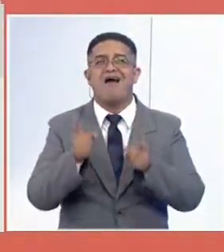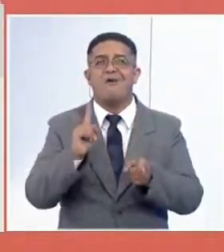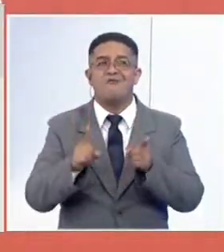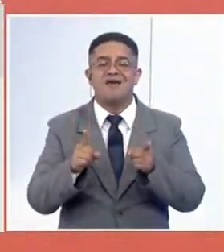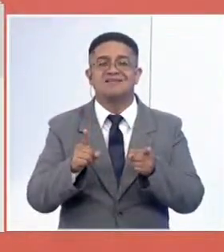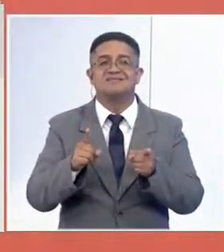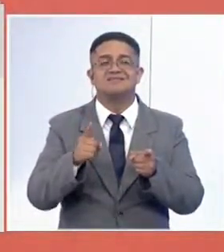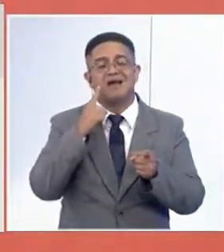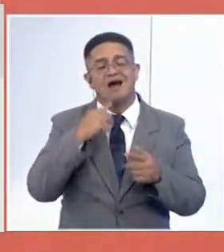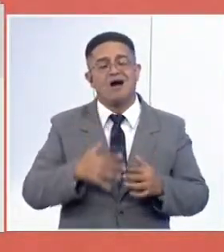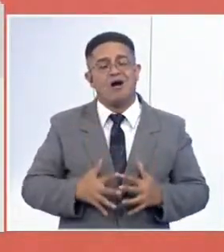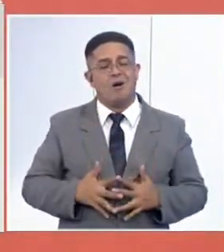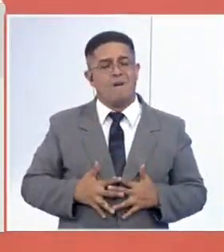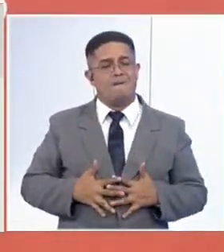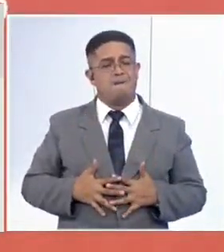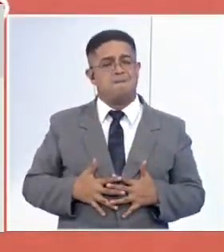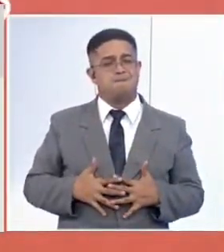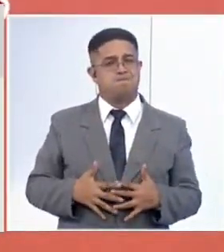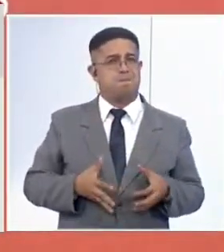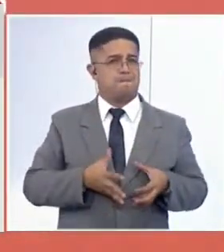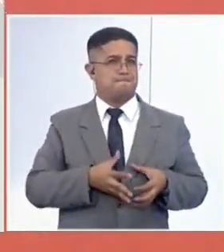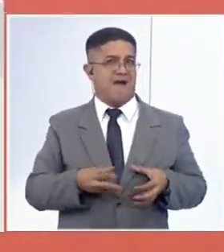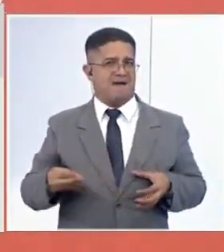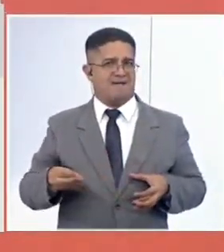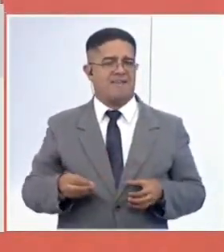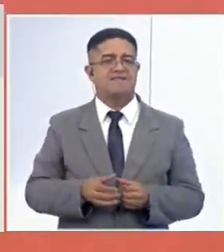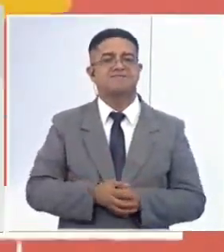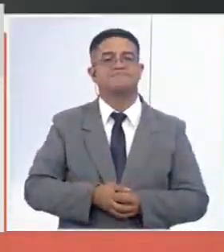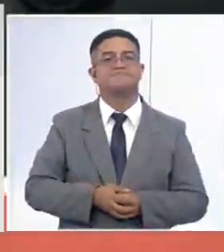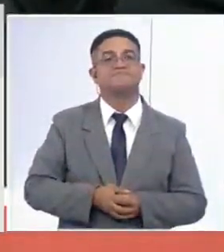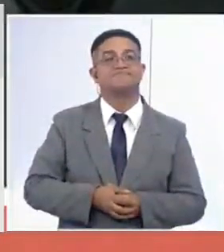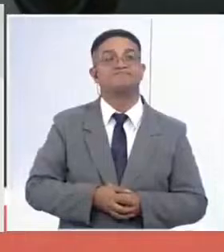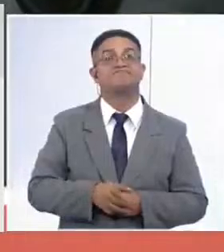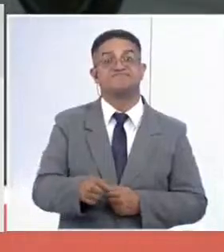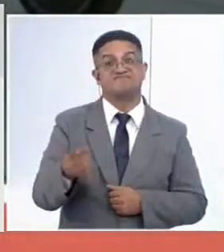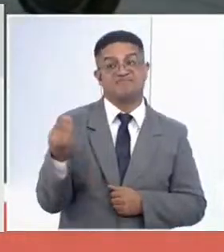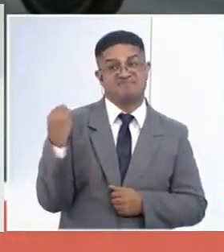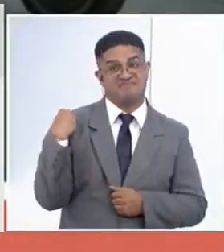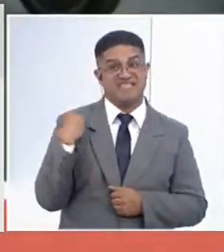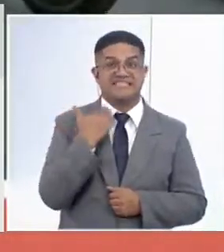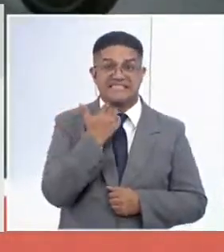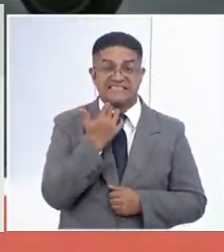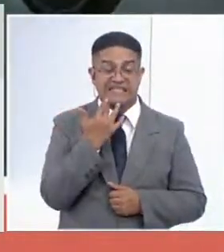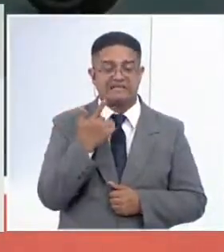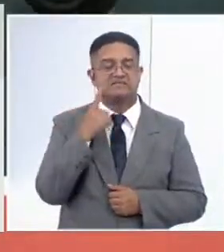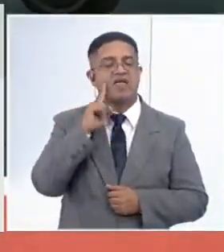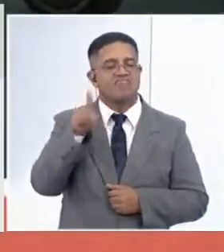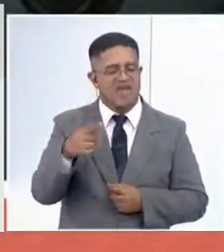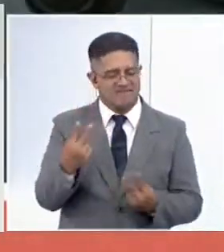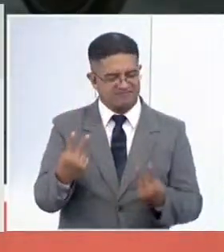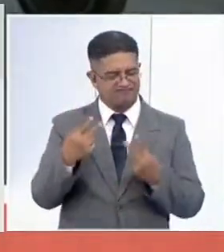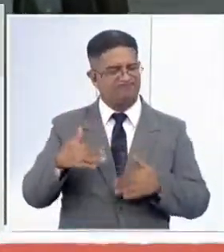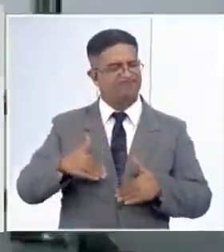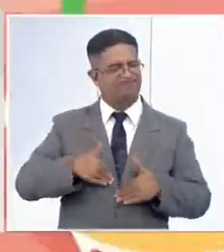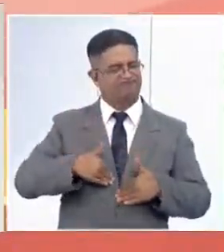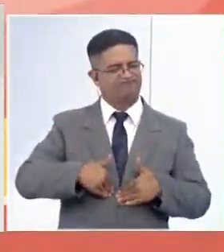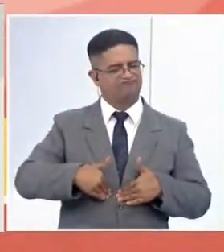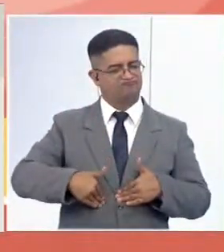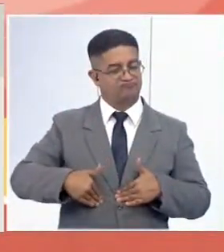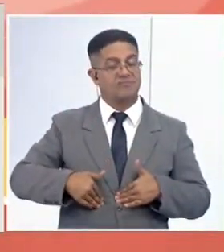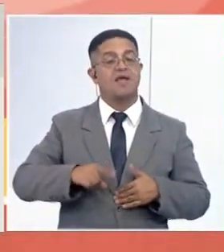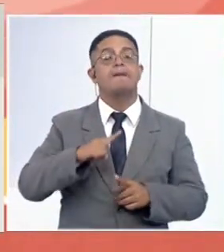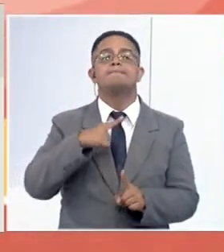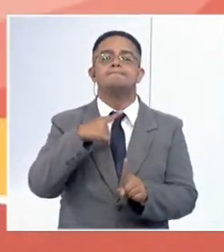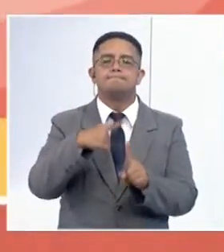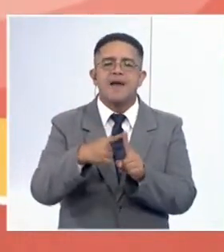un cuadro de inflamación del páncreas. Ante los síntomas se debe realizar una exploración física y unos análisis de sangre